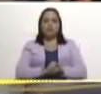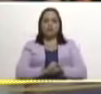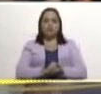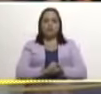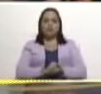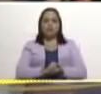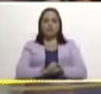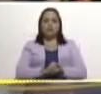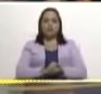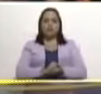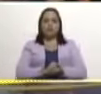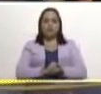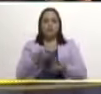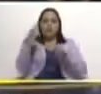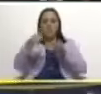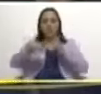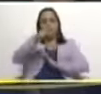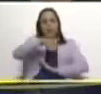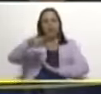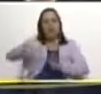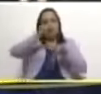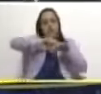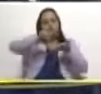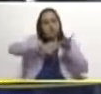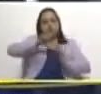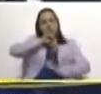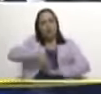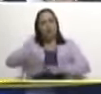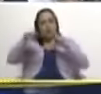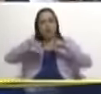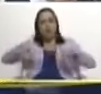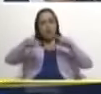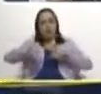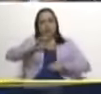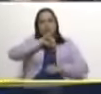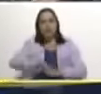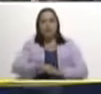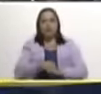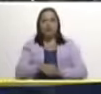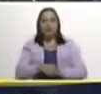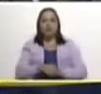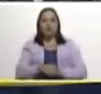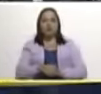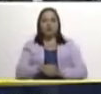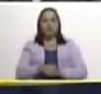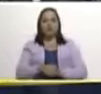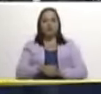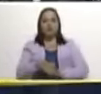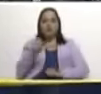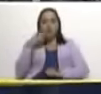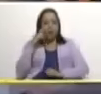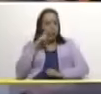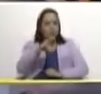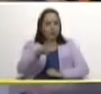A los coronistas también y a las coronistas, los he visto por